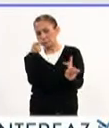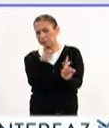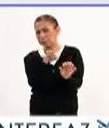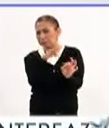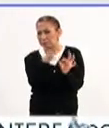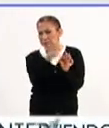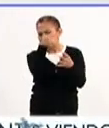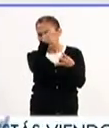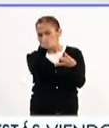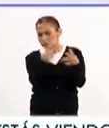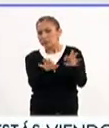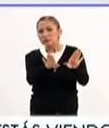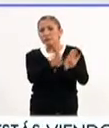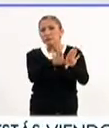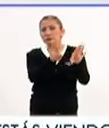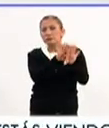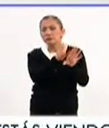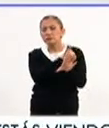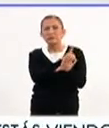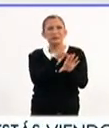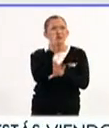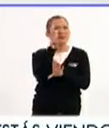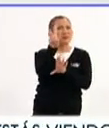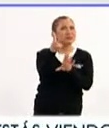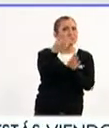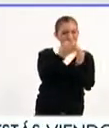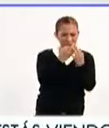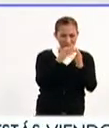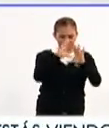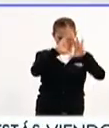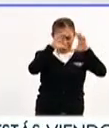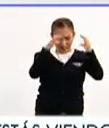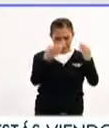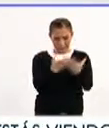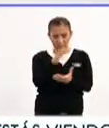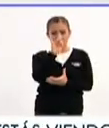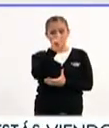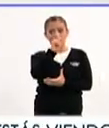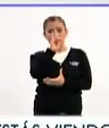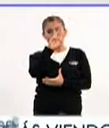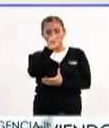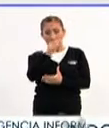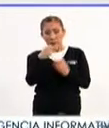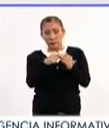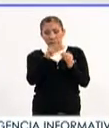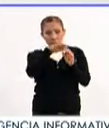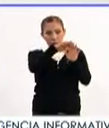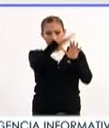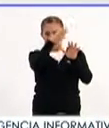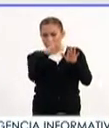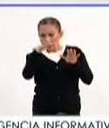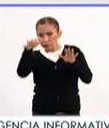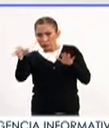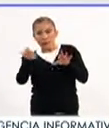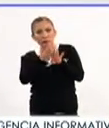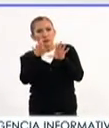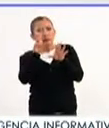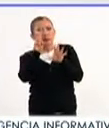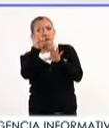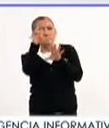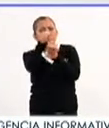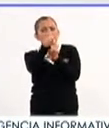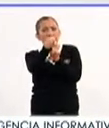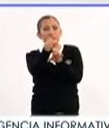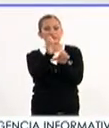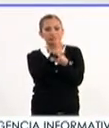específicas de cómo se observaría aquí en la Tierra un paso de una onda gravitacional. Y se